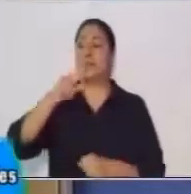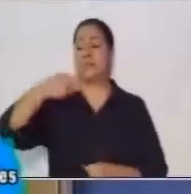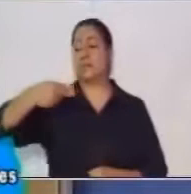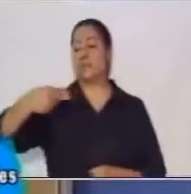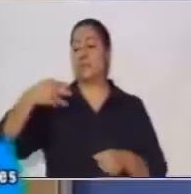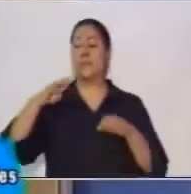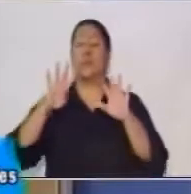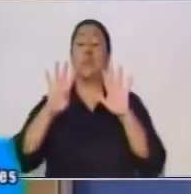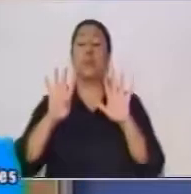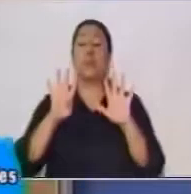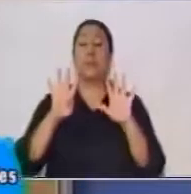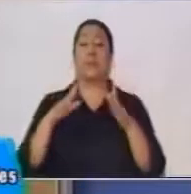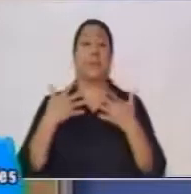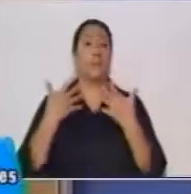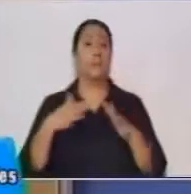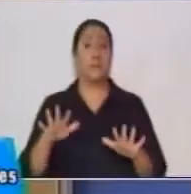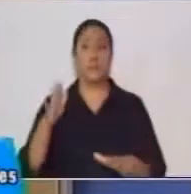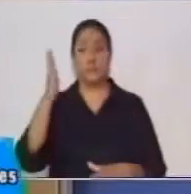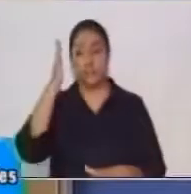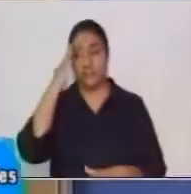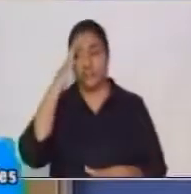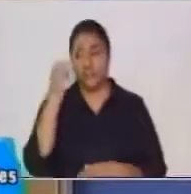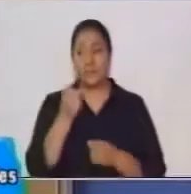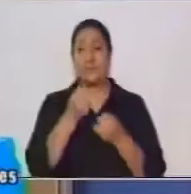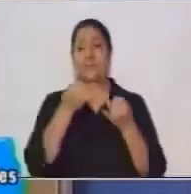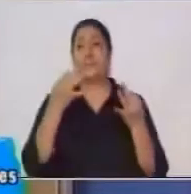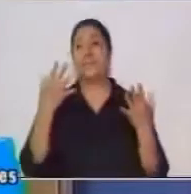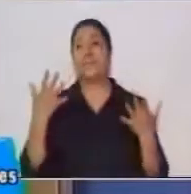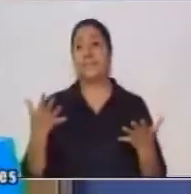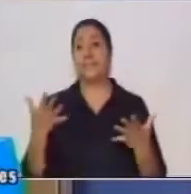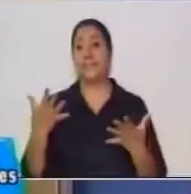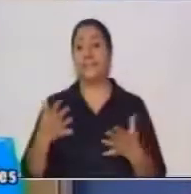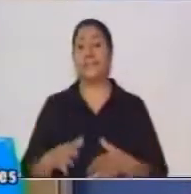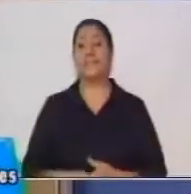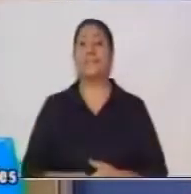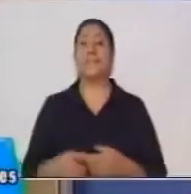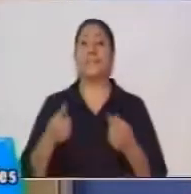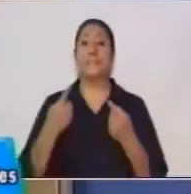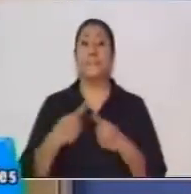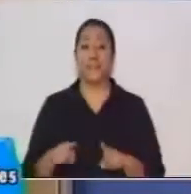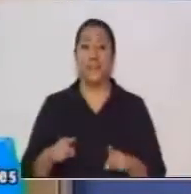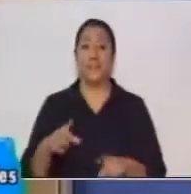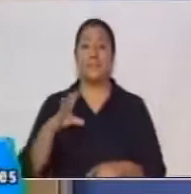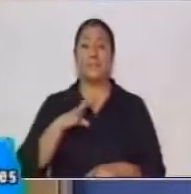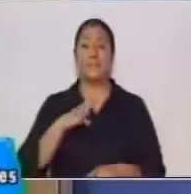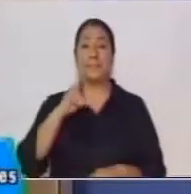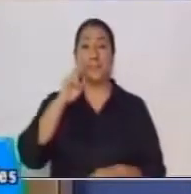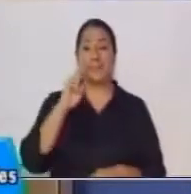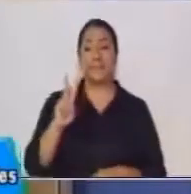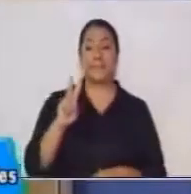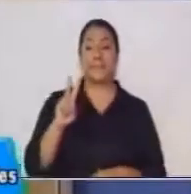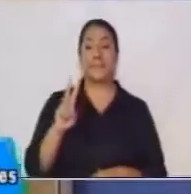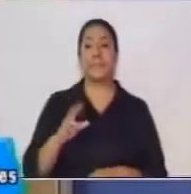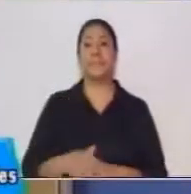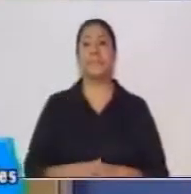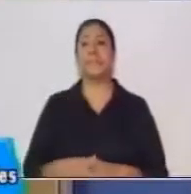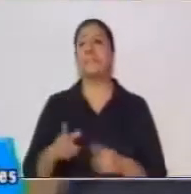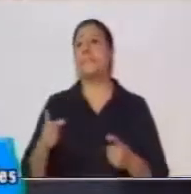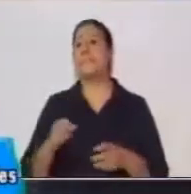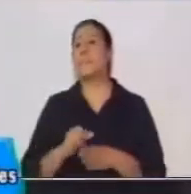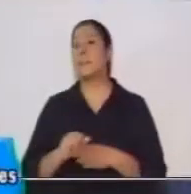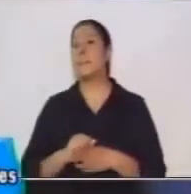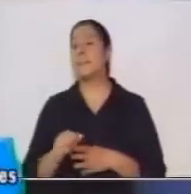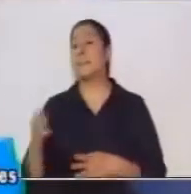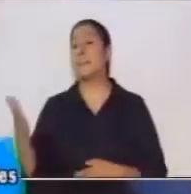numérica, pero tenemos que ver ahora la parte en la gráfica.